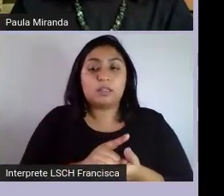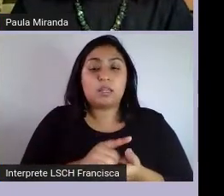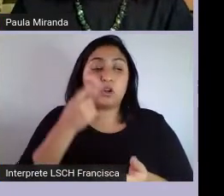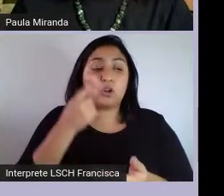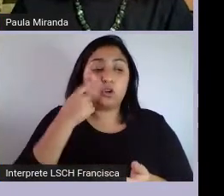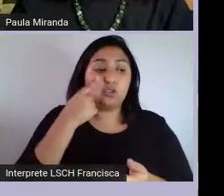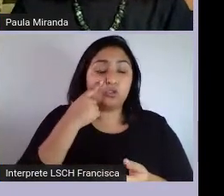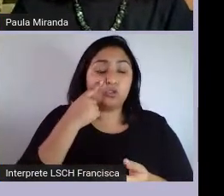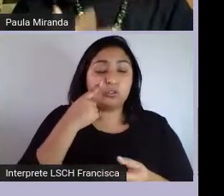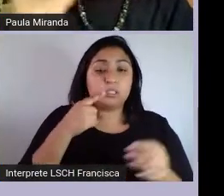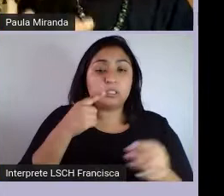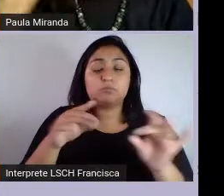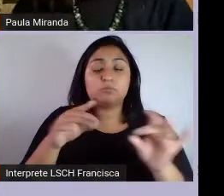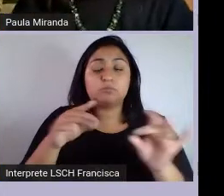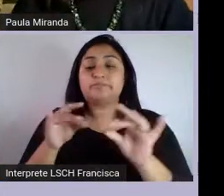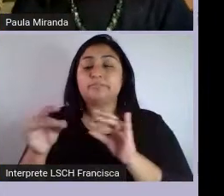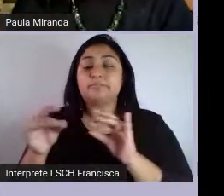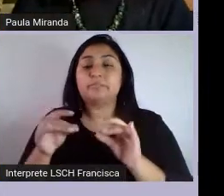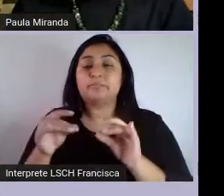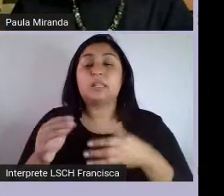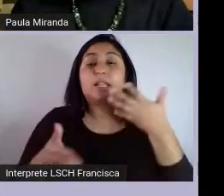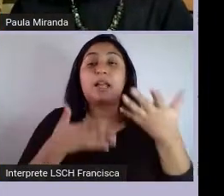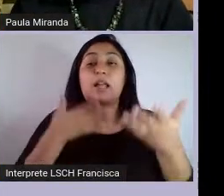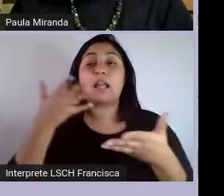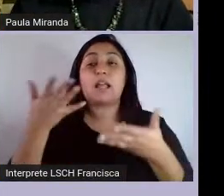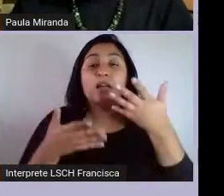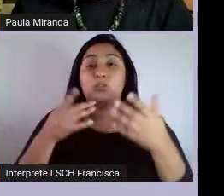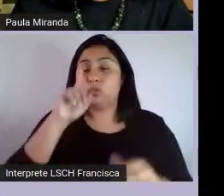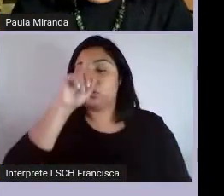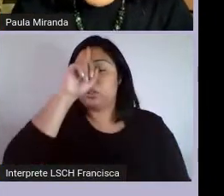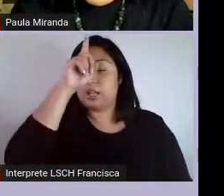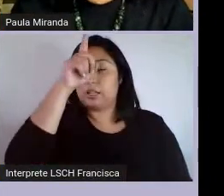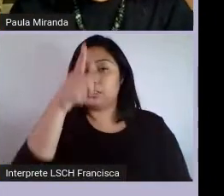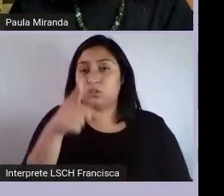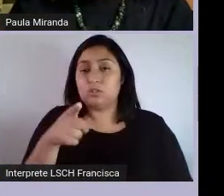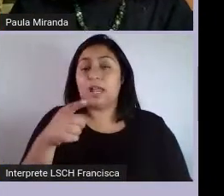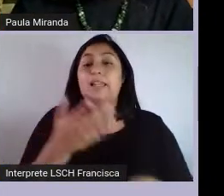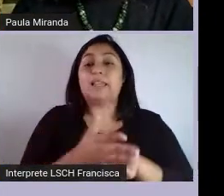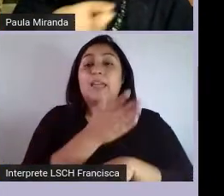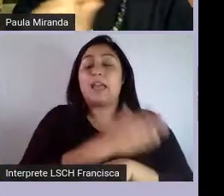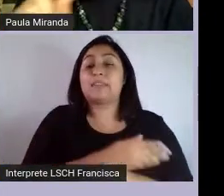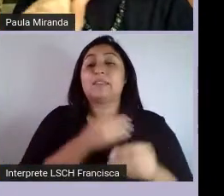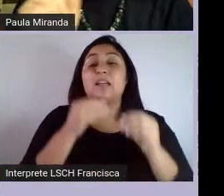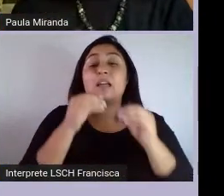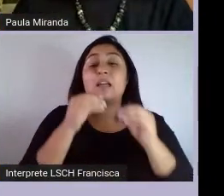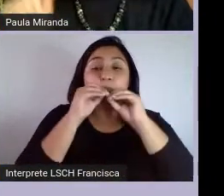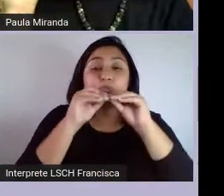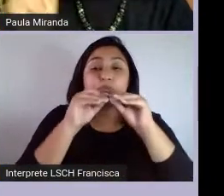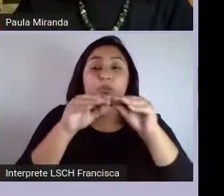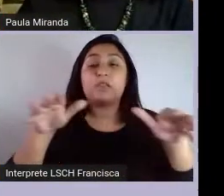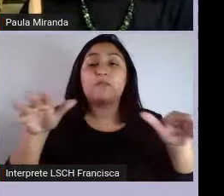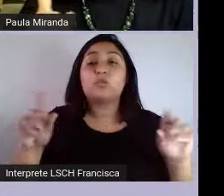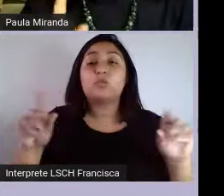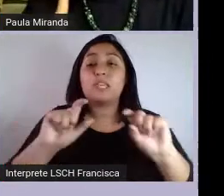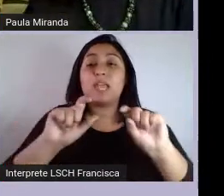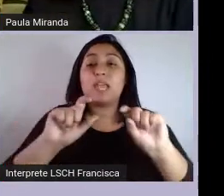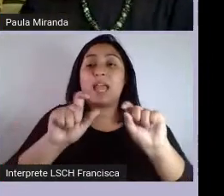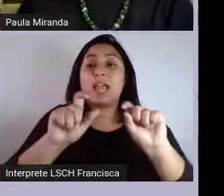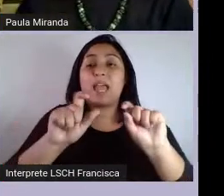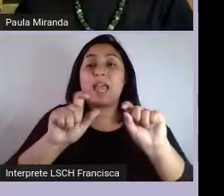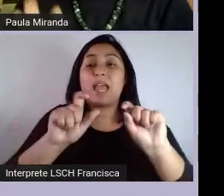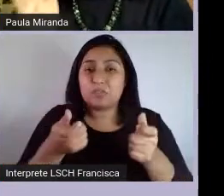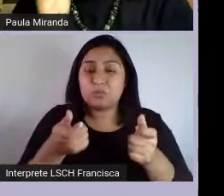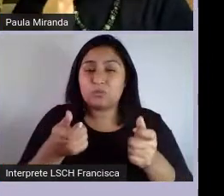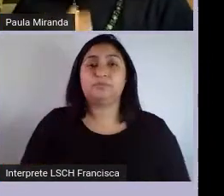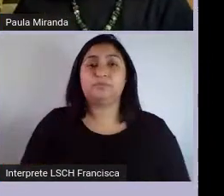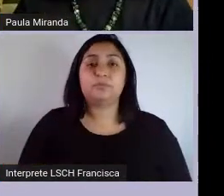tradicional más auténtico que el que se difundía en la radio y en la televisión. Entonces aquí, en una carta que le escribe el año